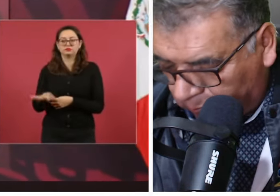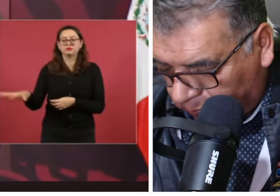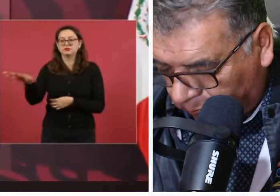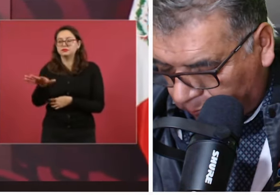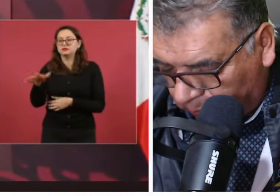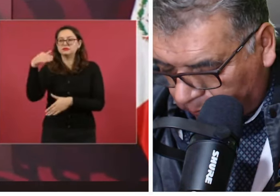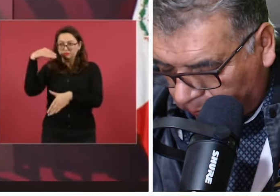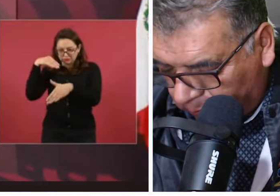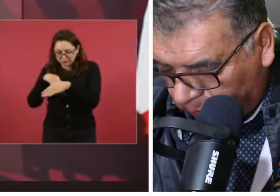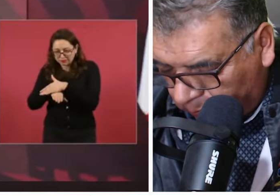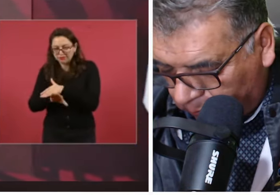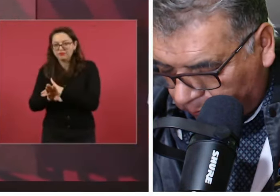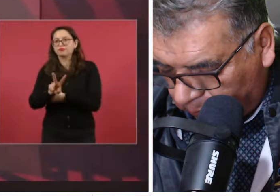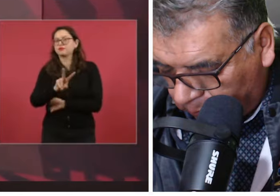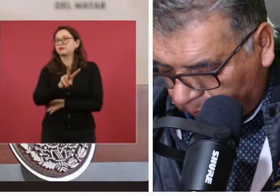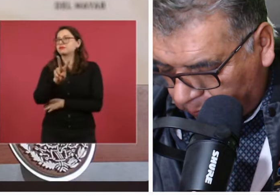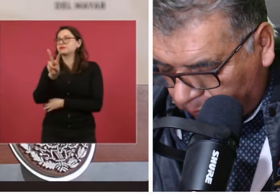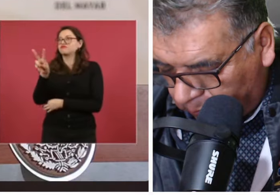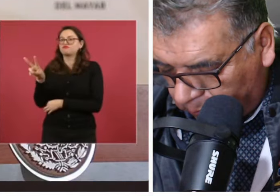es